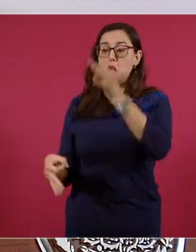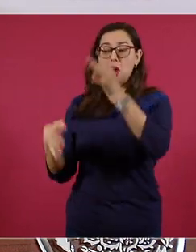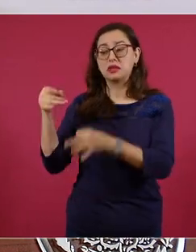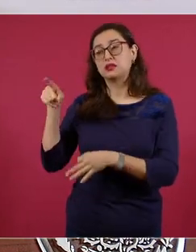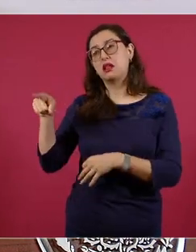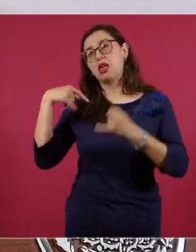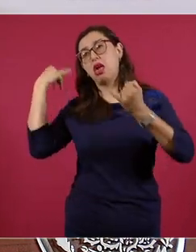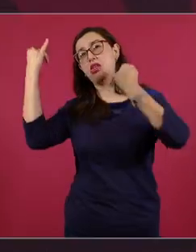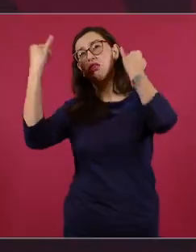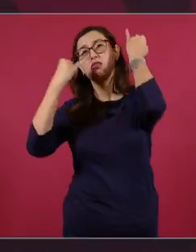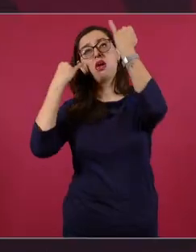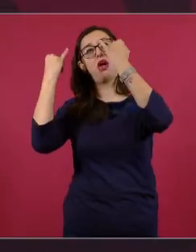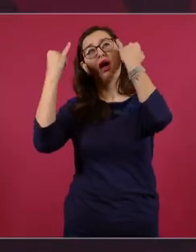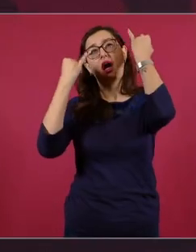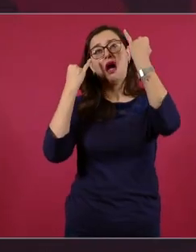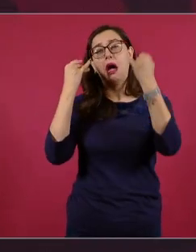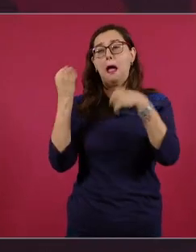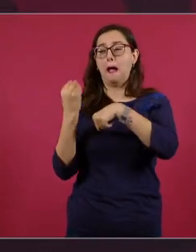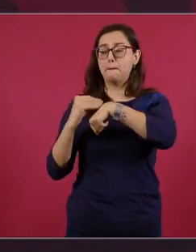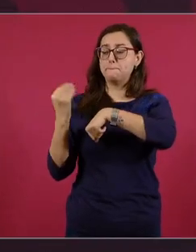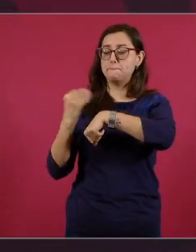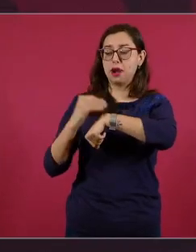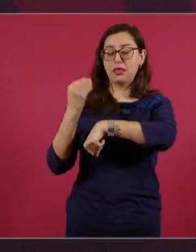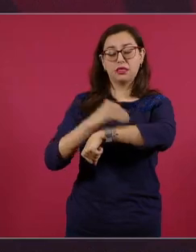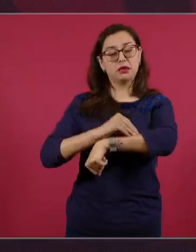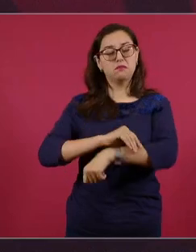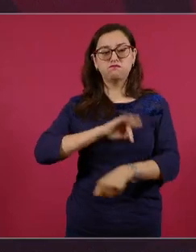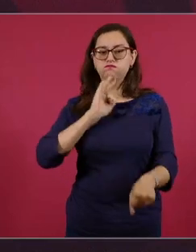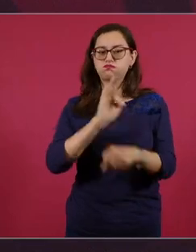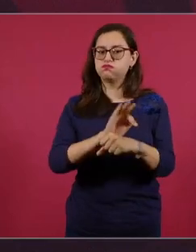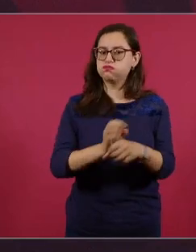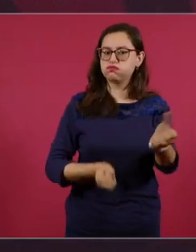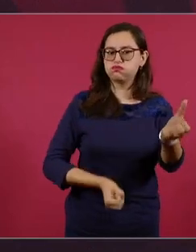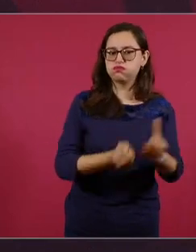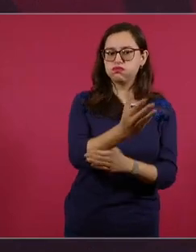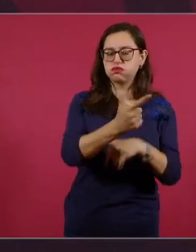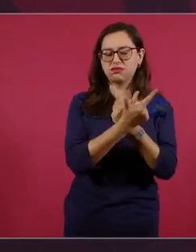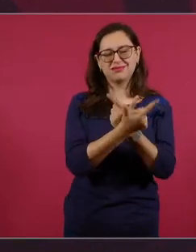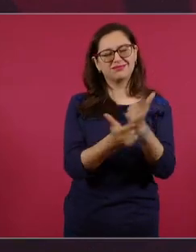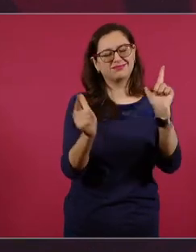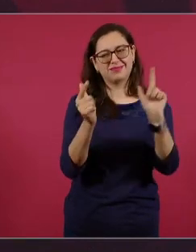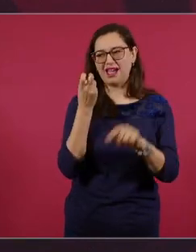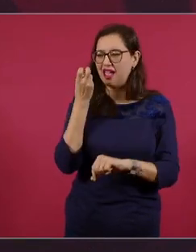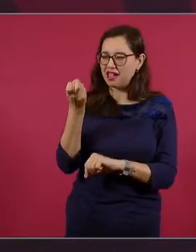interpretaciones que se utilizan